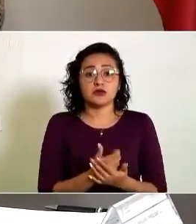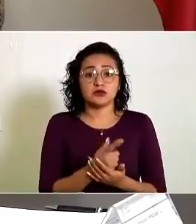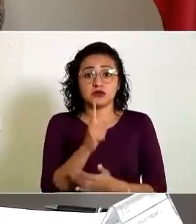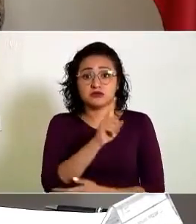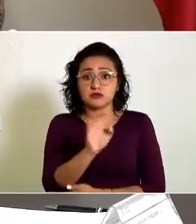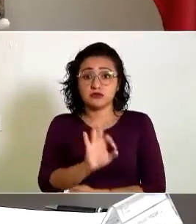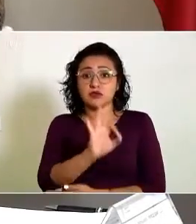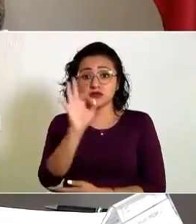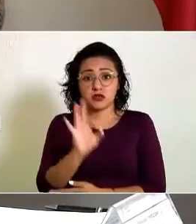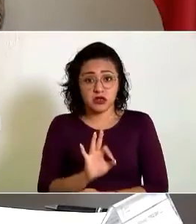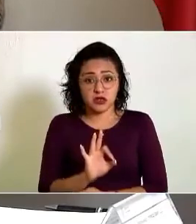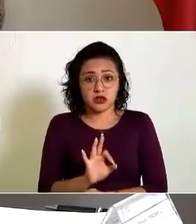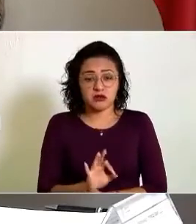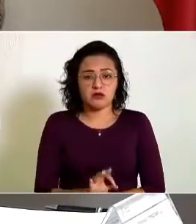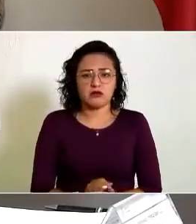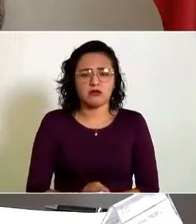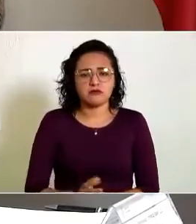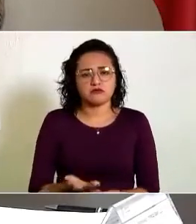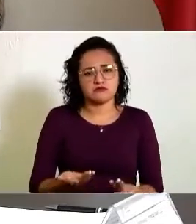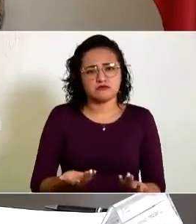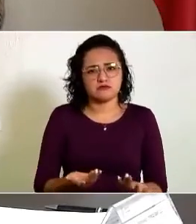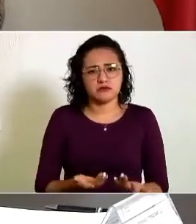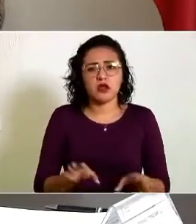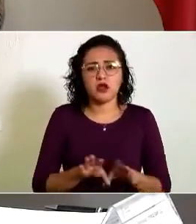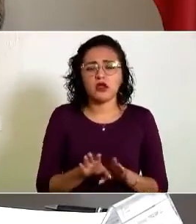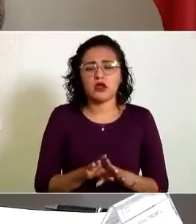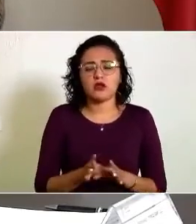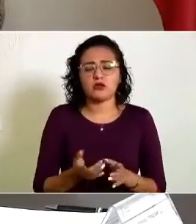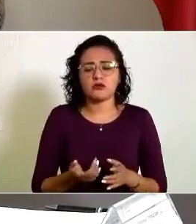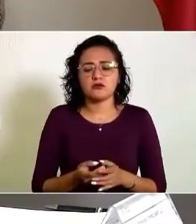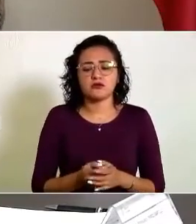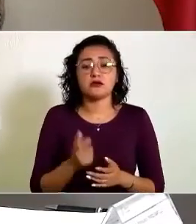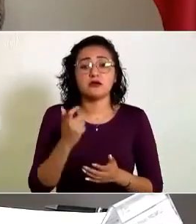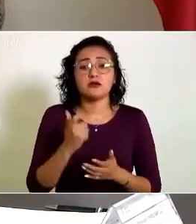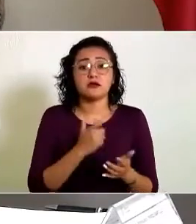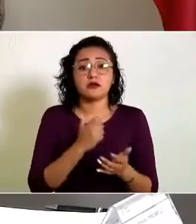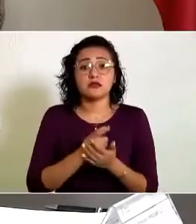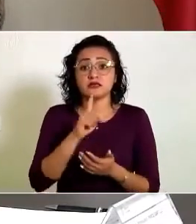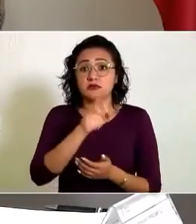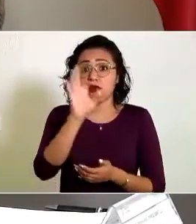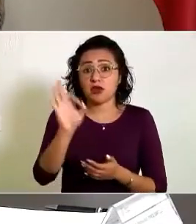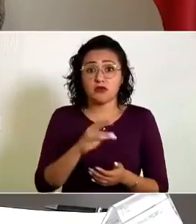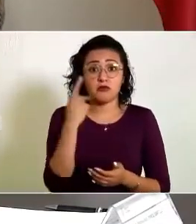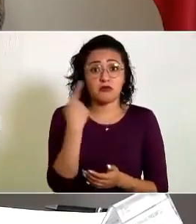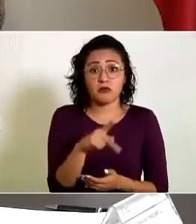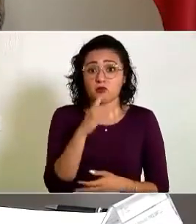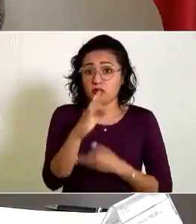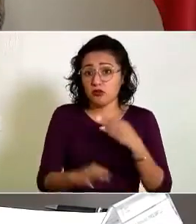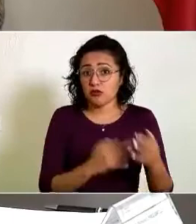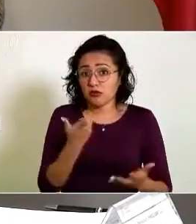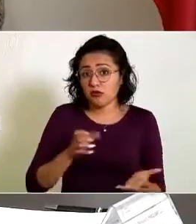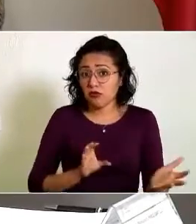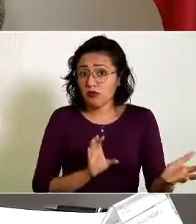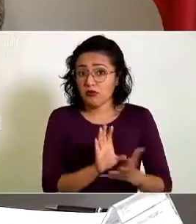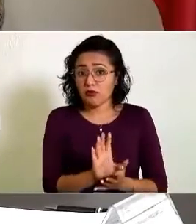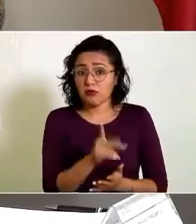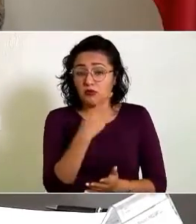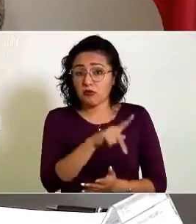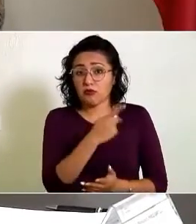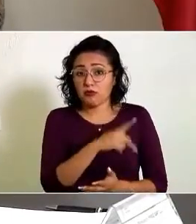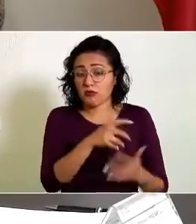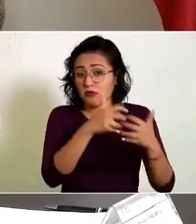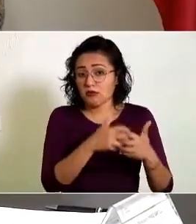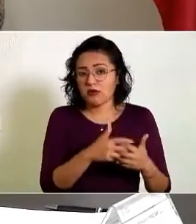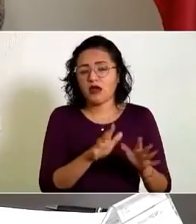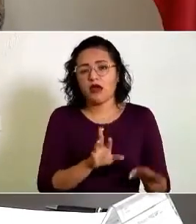100%, valorado en un 100%, en una cantidad con una inversión de un 100%. Y ellos, en el mejor